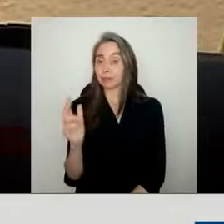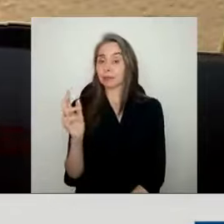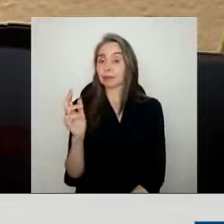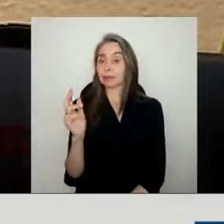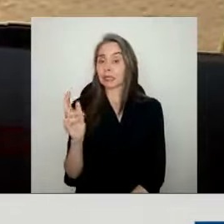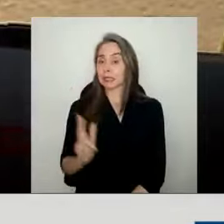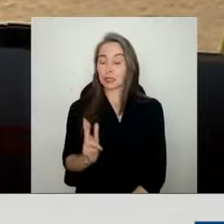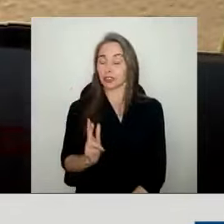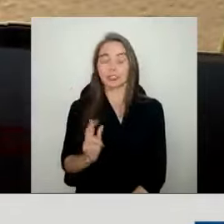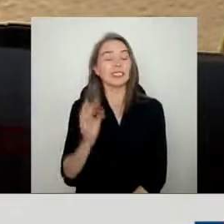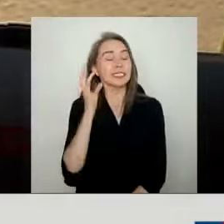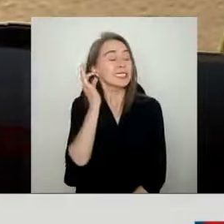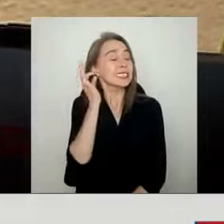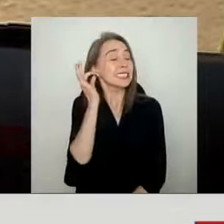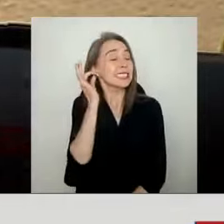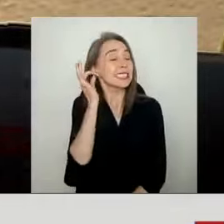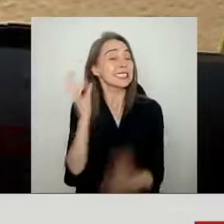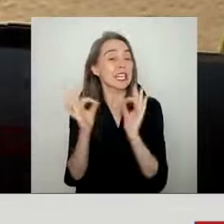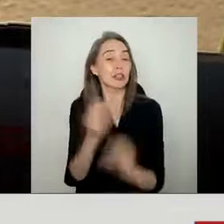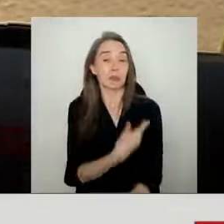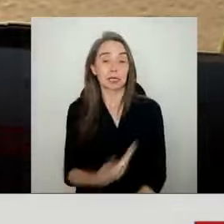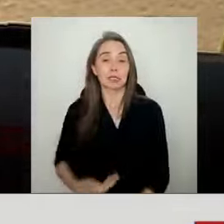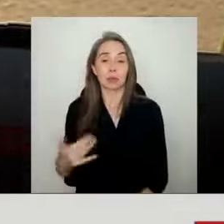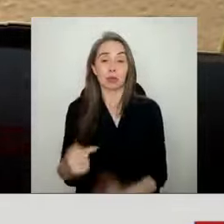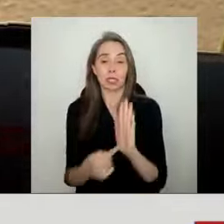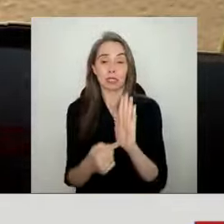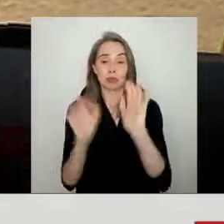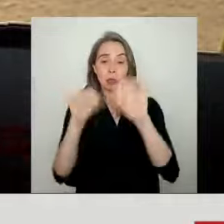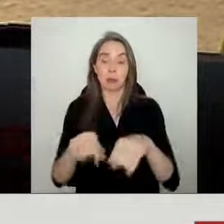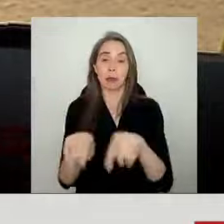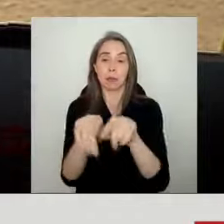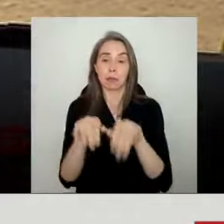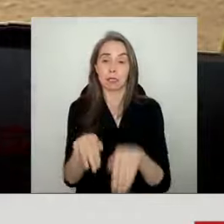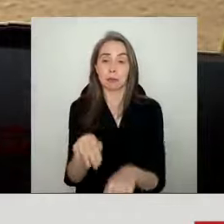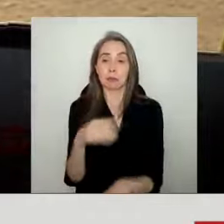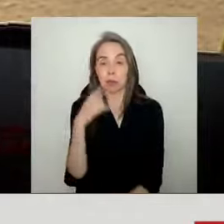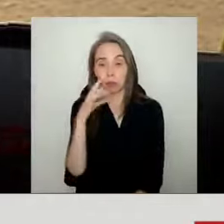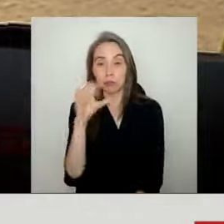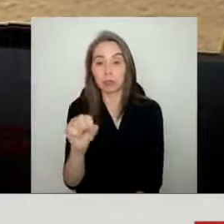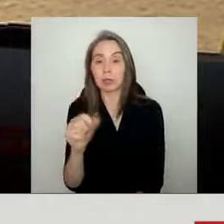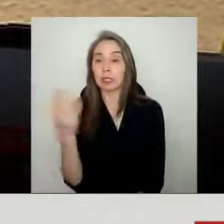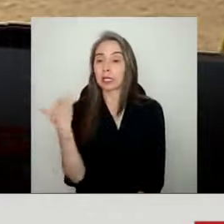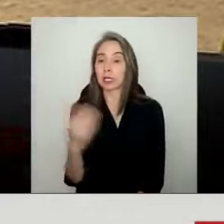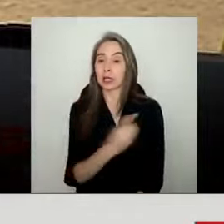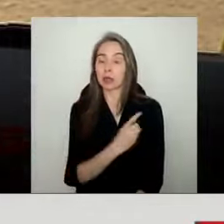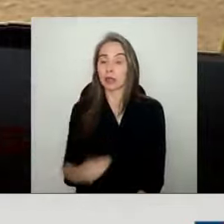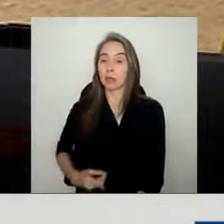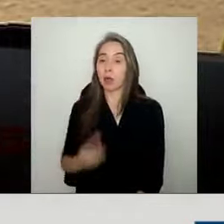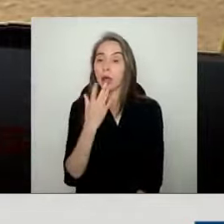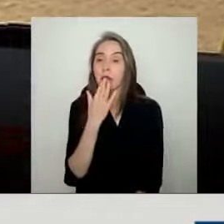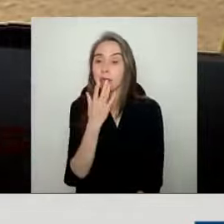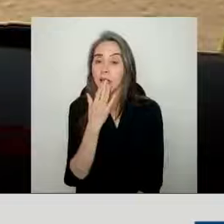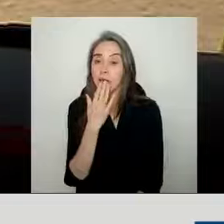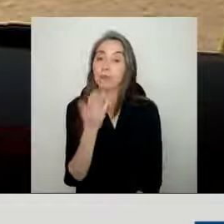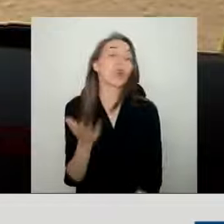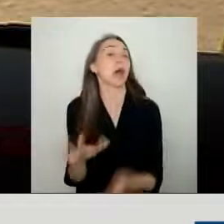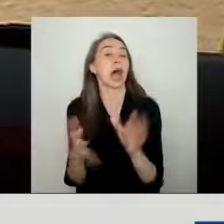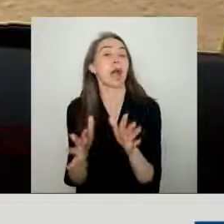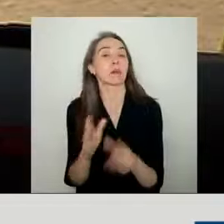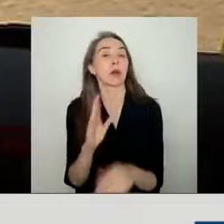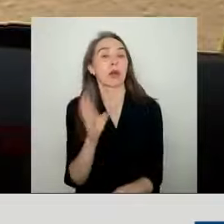muy importante aprobar esto hago la misma observación del colega que me antecedió en orden a que quizás debiera tener la